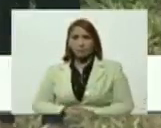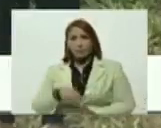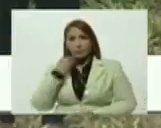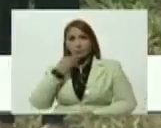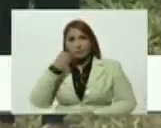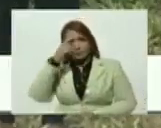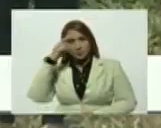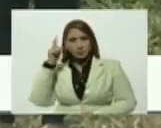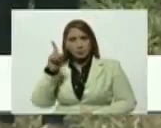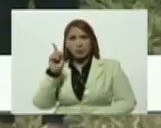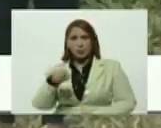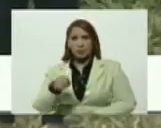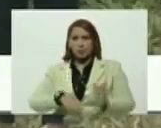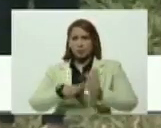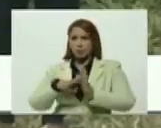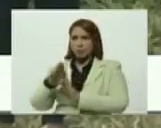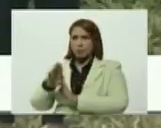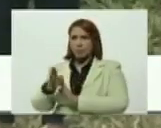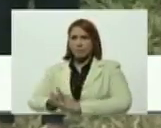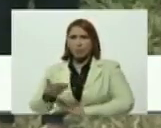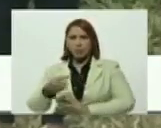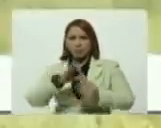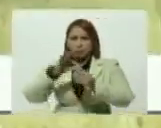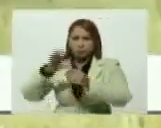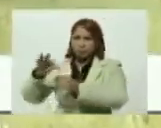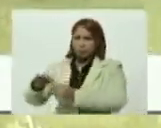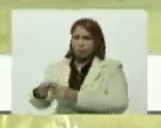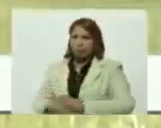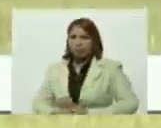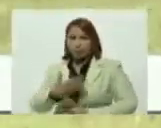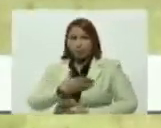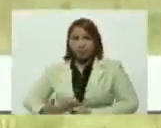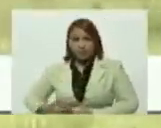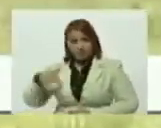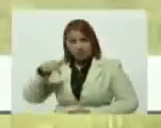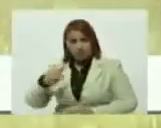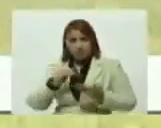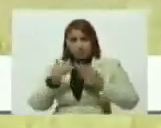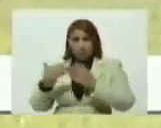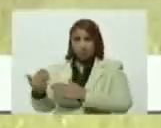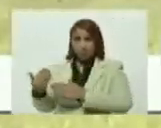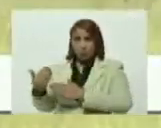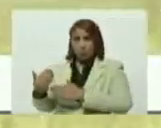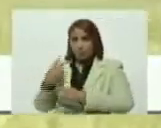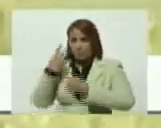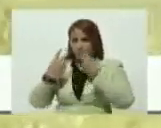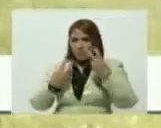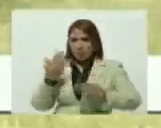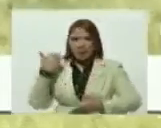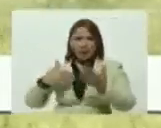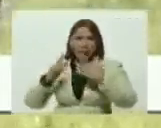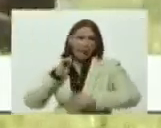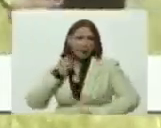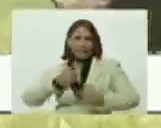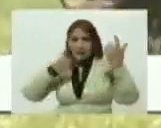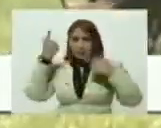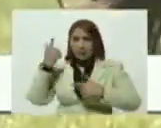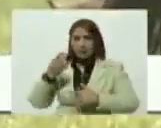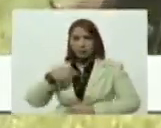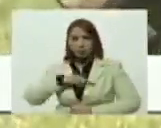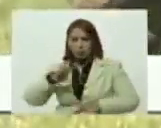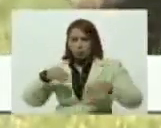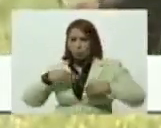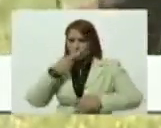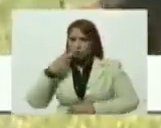PSU, logramos desarrollar esta importante siembra. Presidente, en esta comuna, desde que vino el comandante Chávez, hemos asumido compromiso